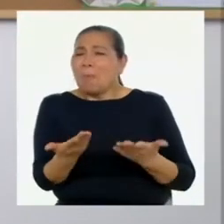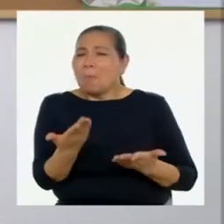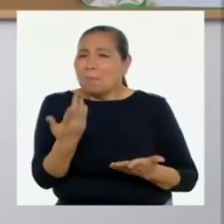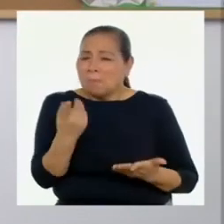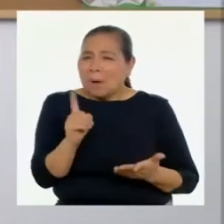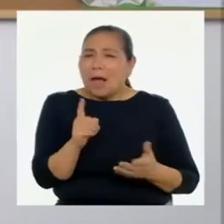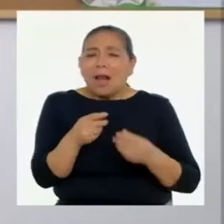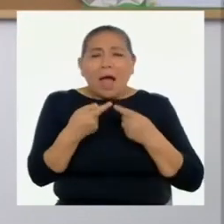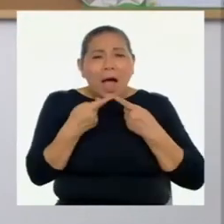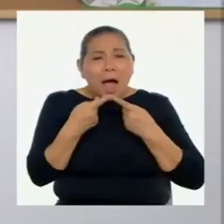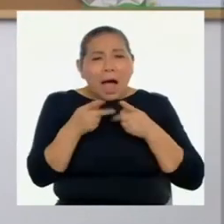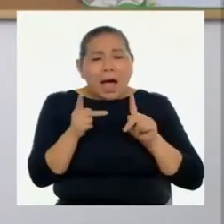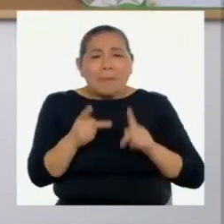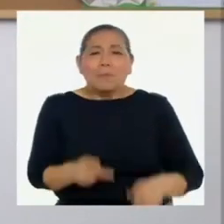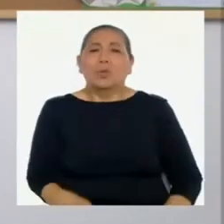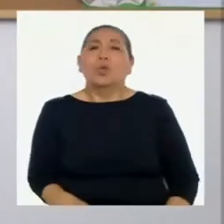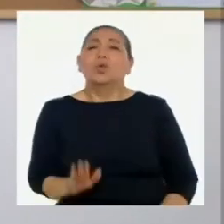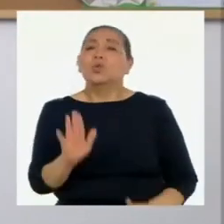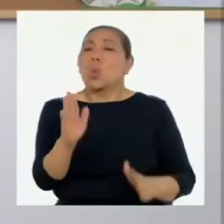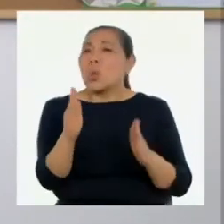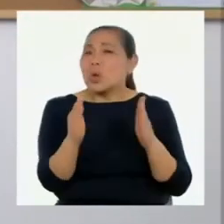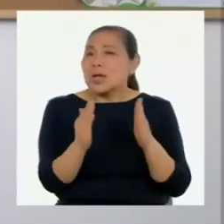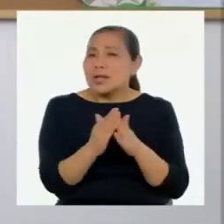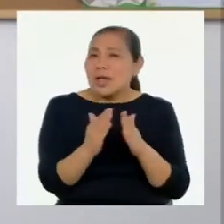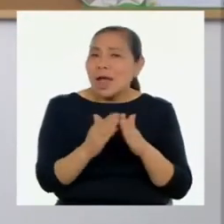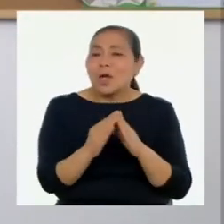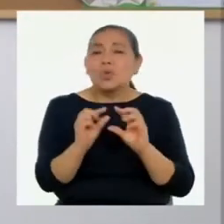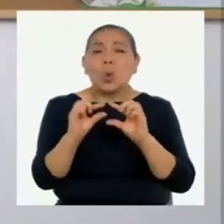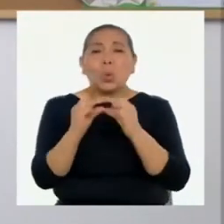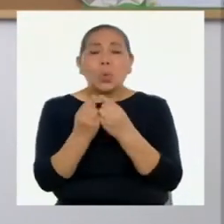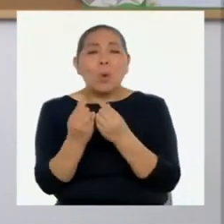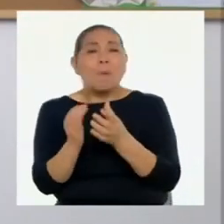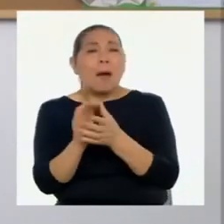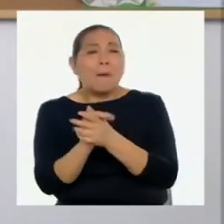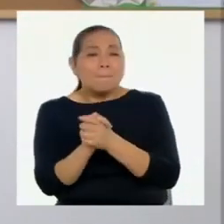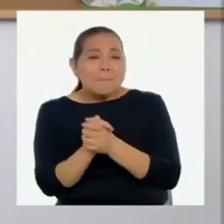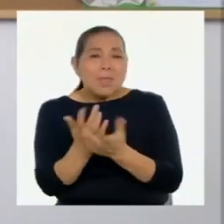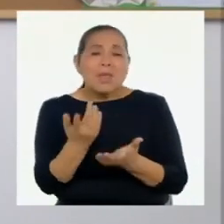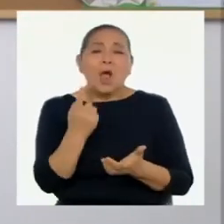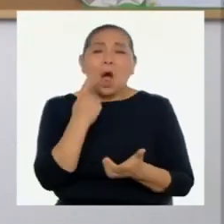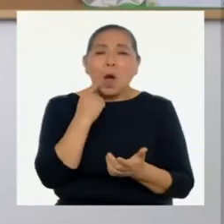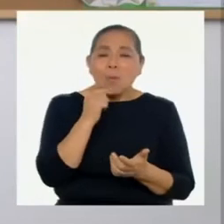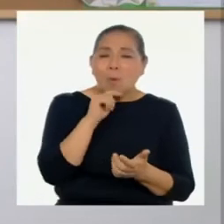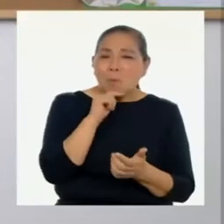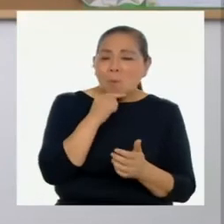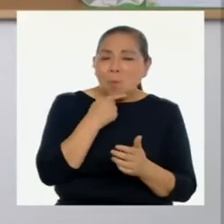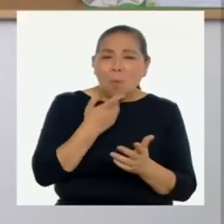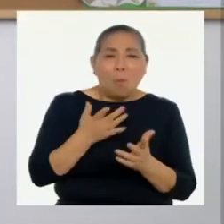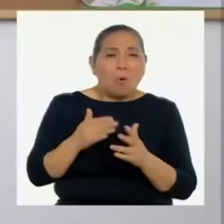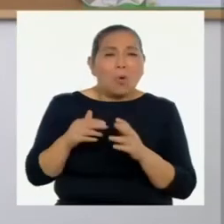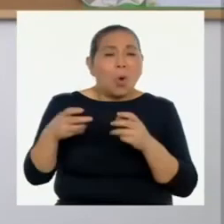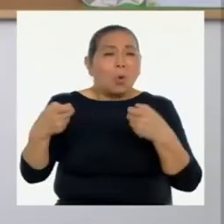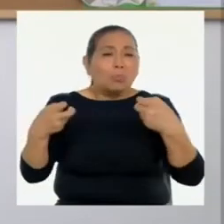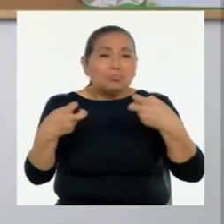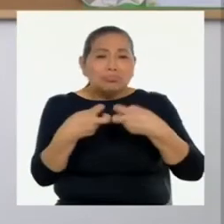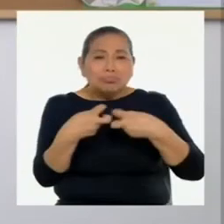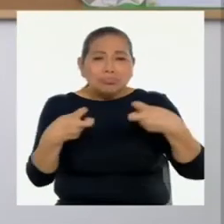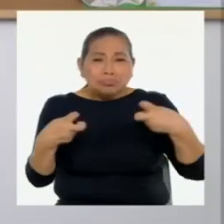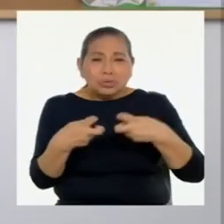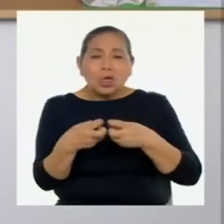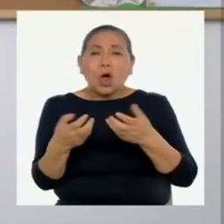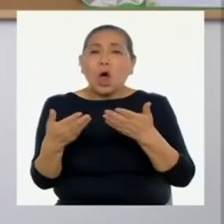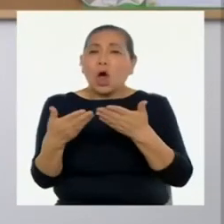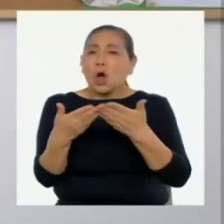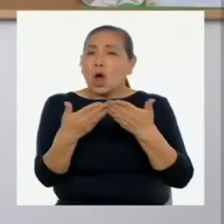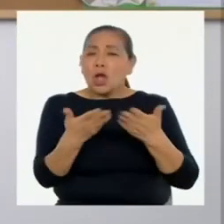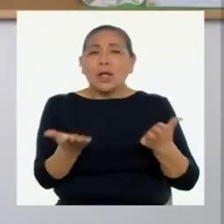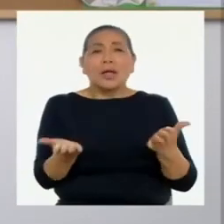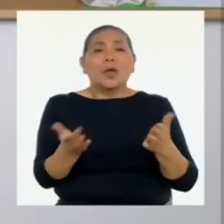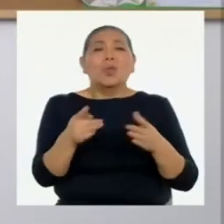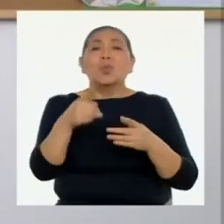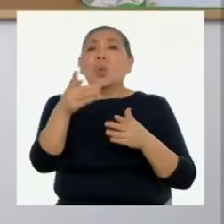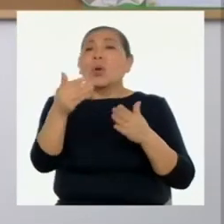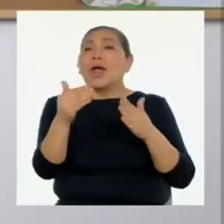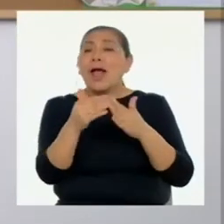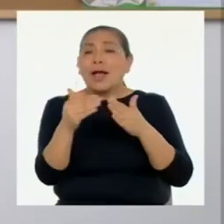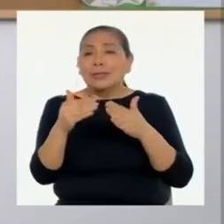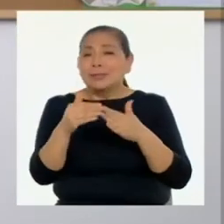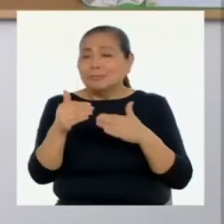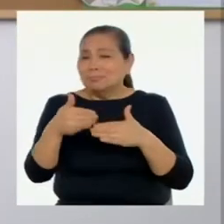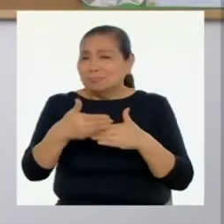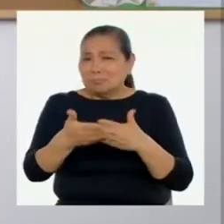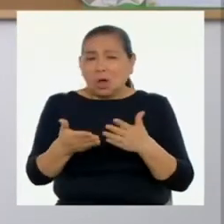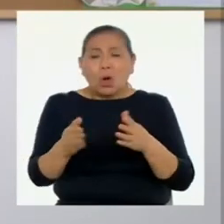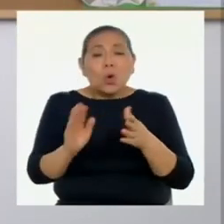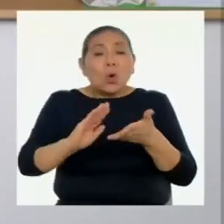una acción para fomentar en sus hogares, en sus grupos de amigas y amigos, en redes sociales, en el colegio, en su